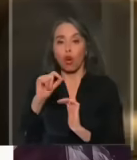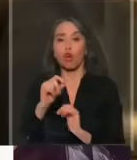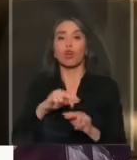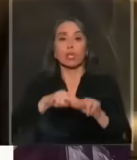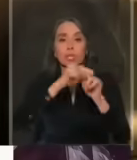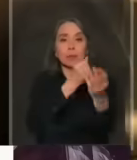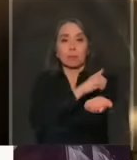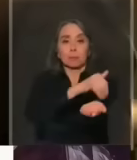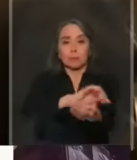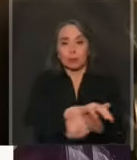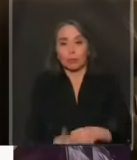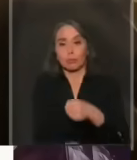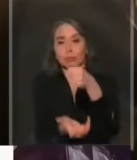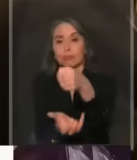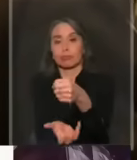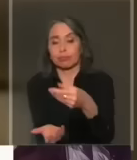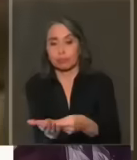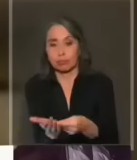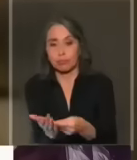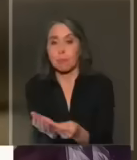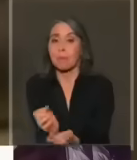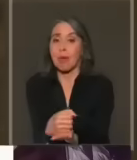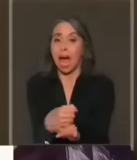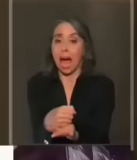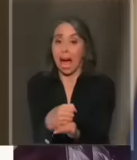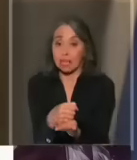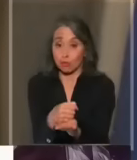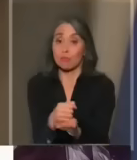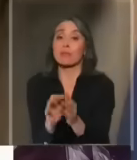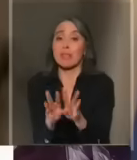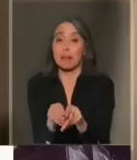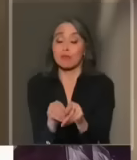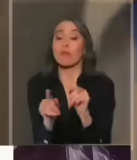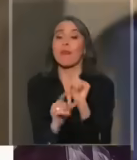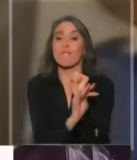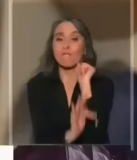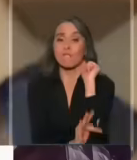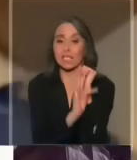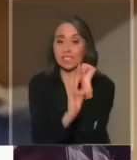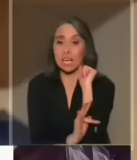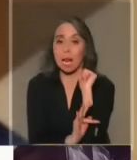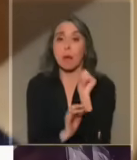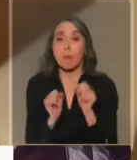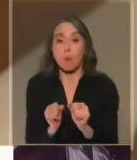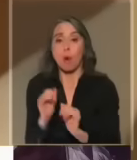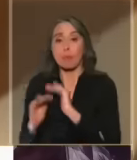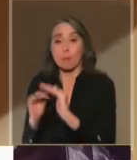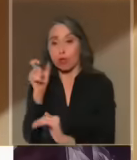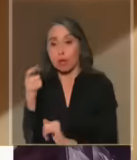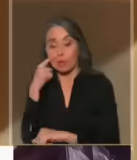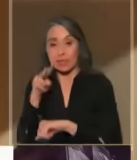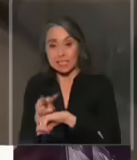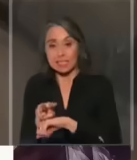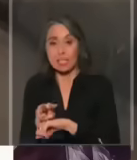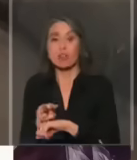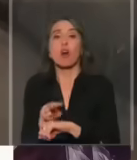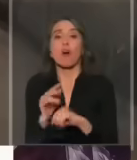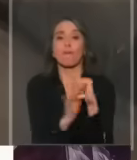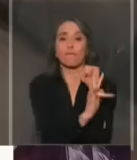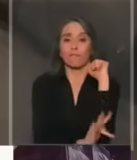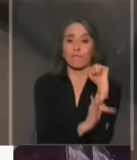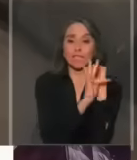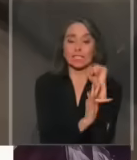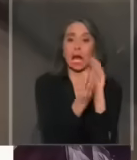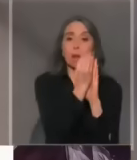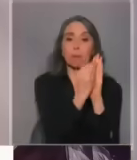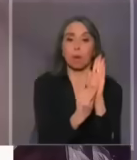recursos. Desde la Asociación de Fiscales estiman que otro elemento que podría facilitar la protección es que sean los propios persecutores los que